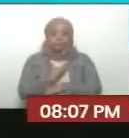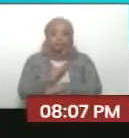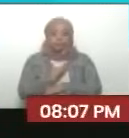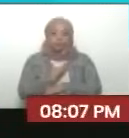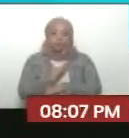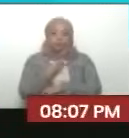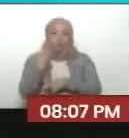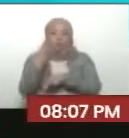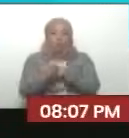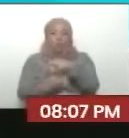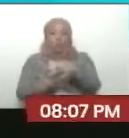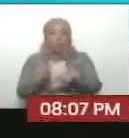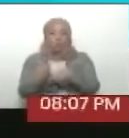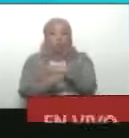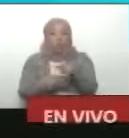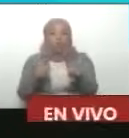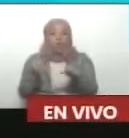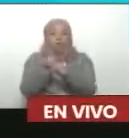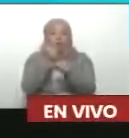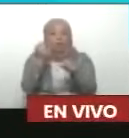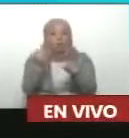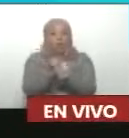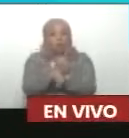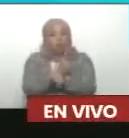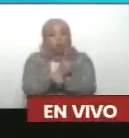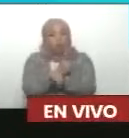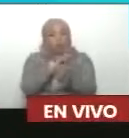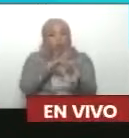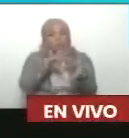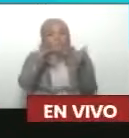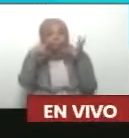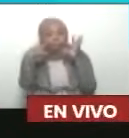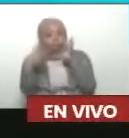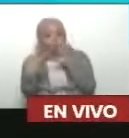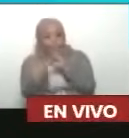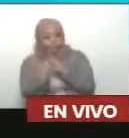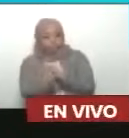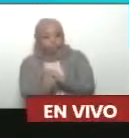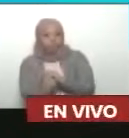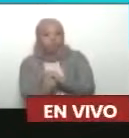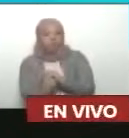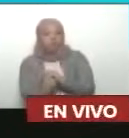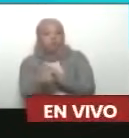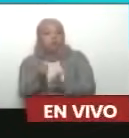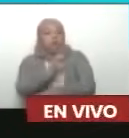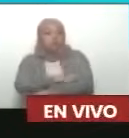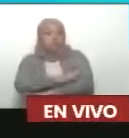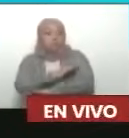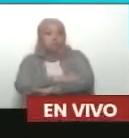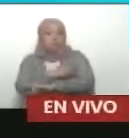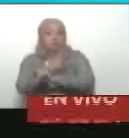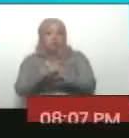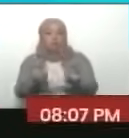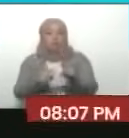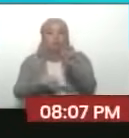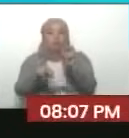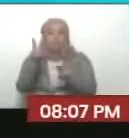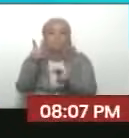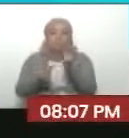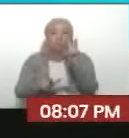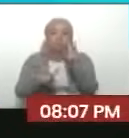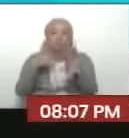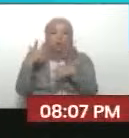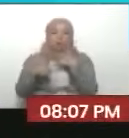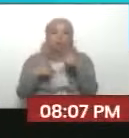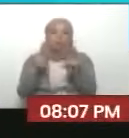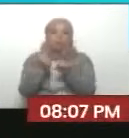han revolucionado su forma de trabajo, porque muchas veces hacían, valga la expresión, muchas